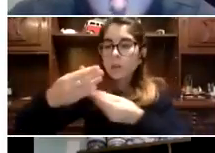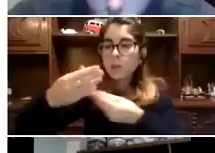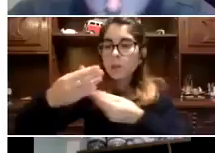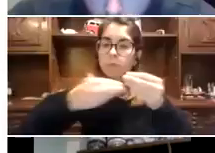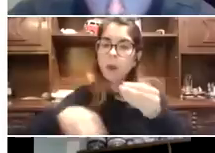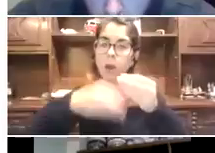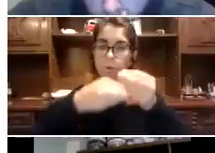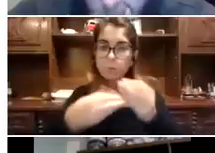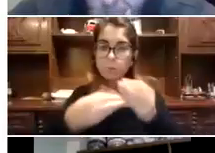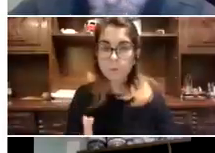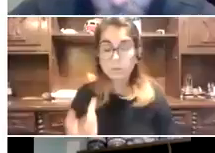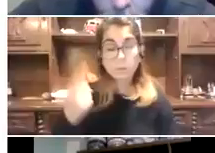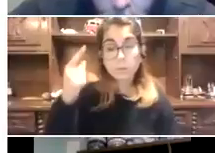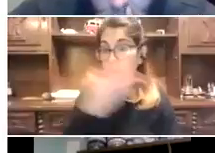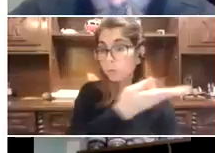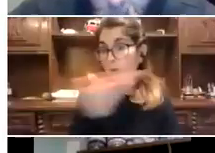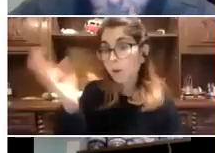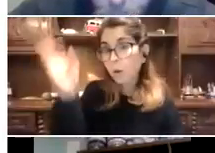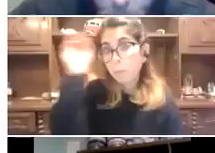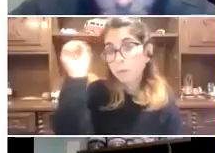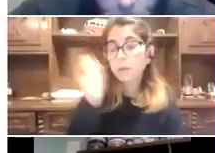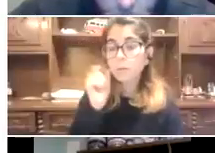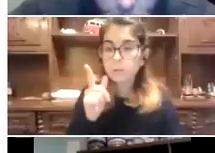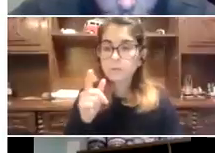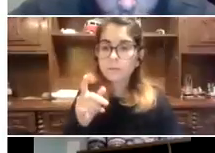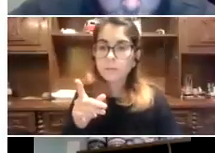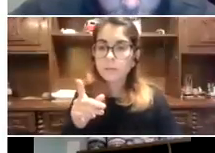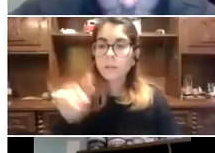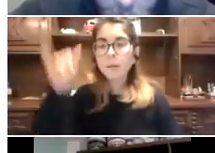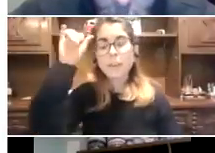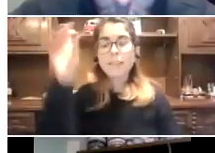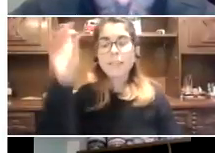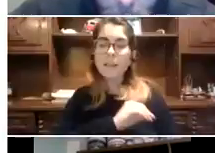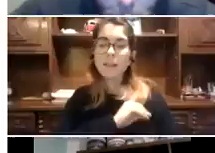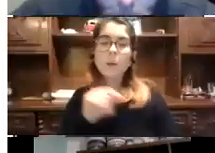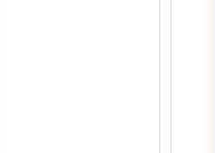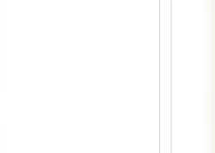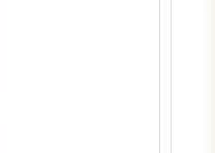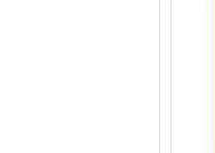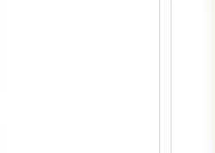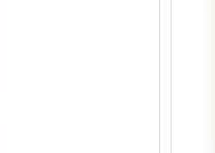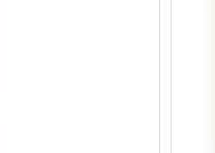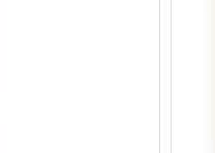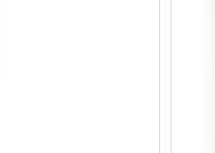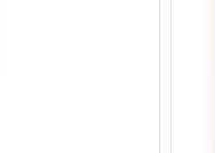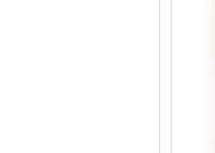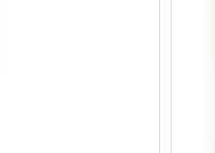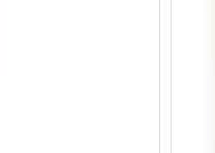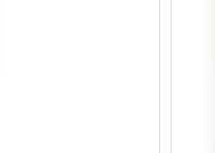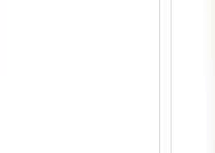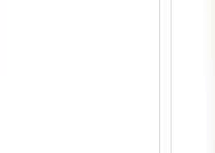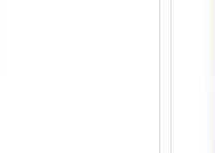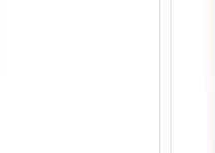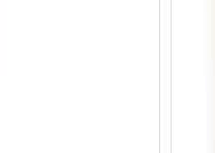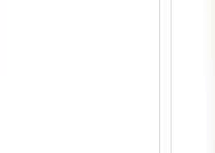¿Qué les Profe, parece esa opción? ¿Sí? Darío pregunta que ¿cuándo va a actualizar las notas del foro? Porque